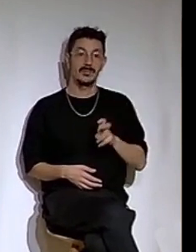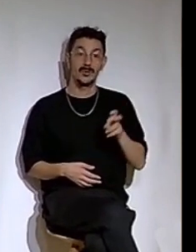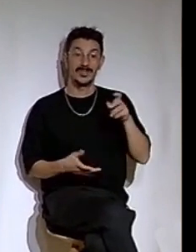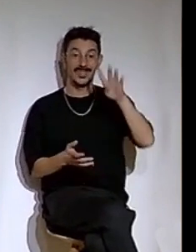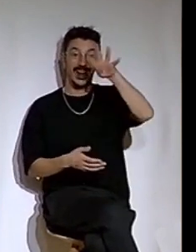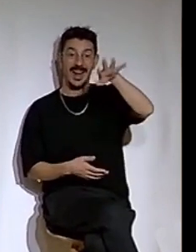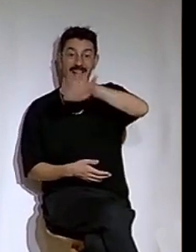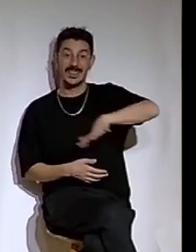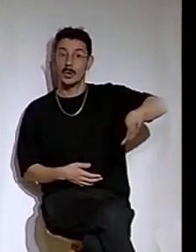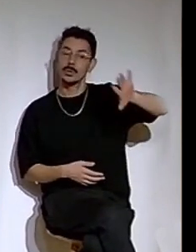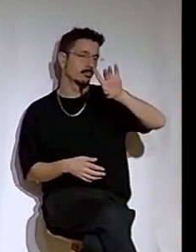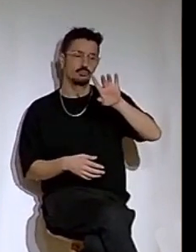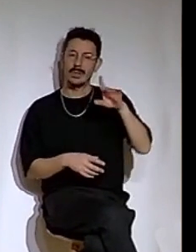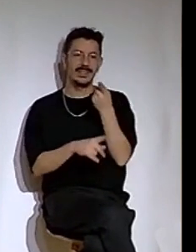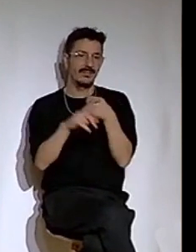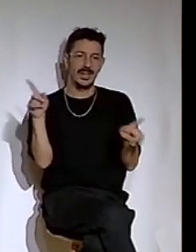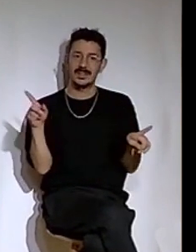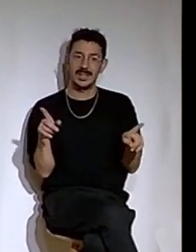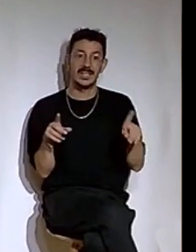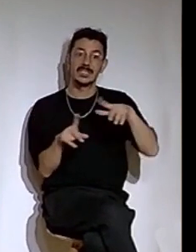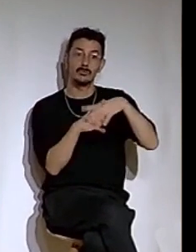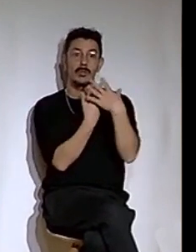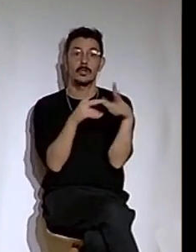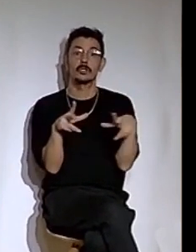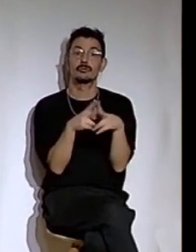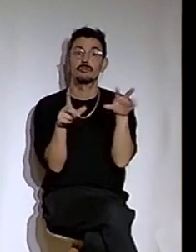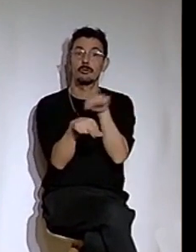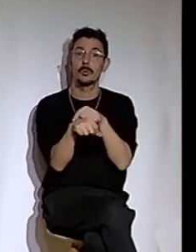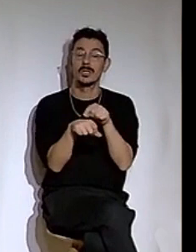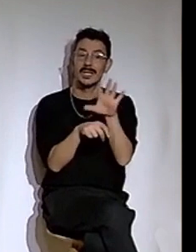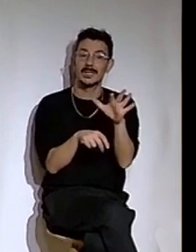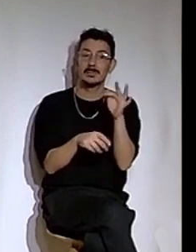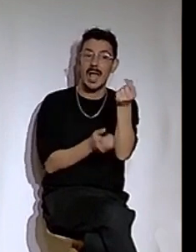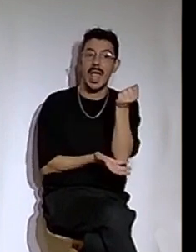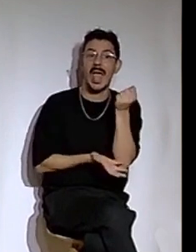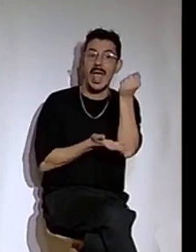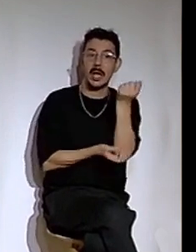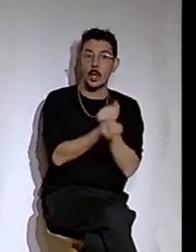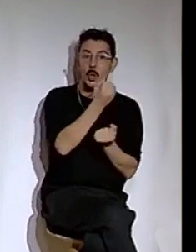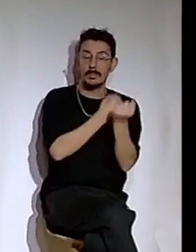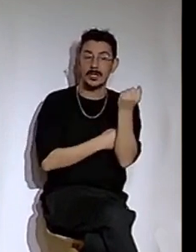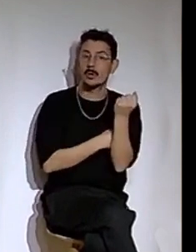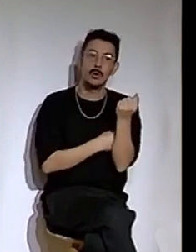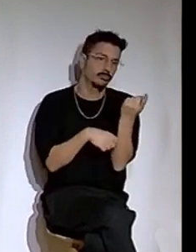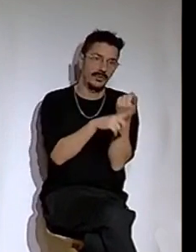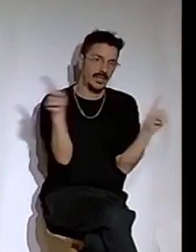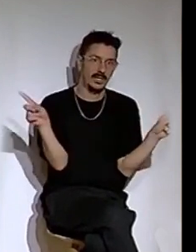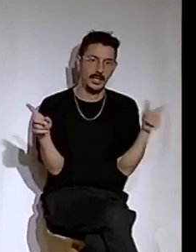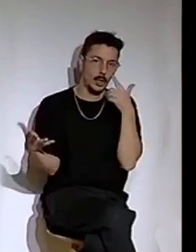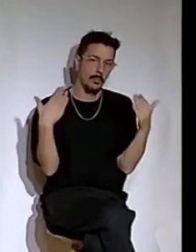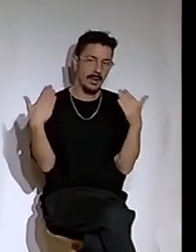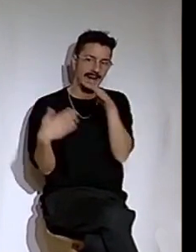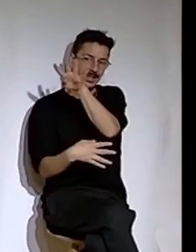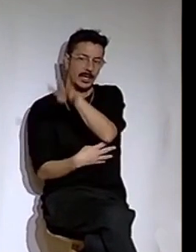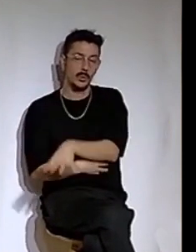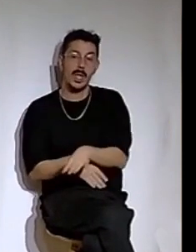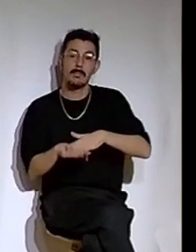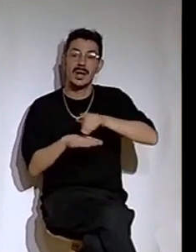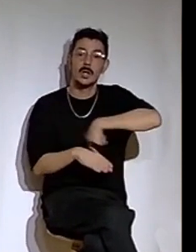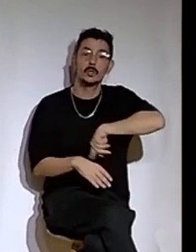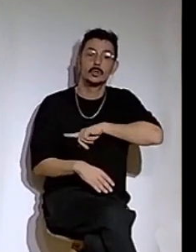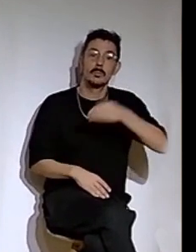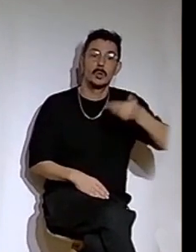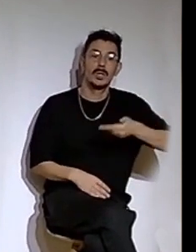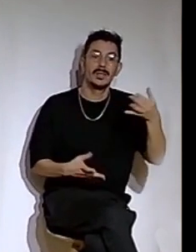contar con artistas que bueno que están atravesadas por la experiencia migratoria bien sea desde el territorio del Estado español como